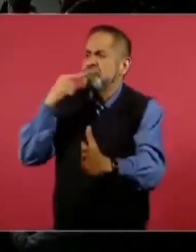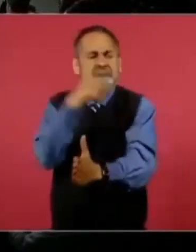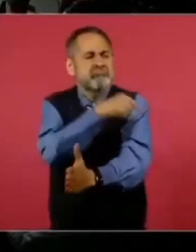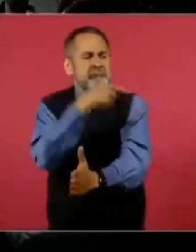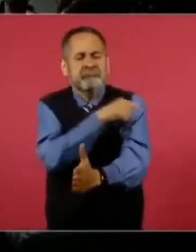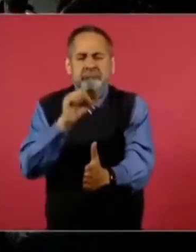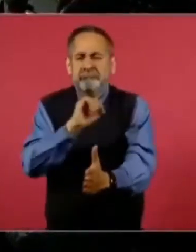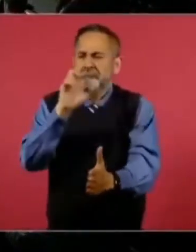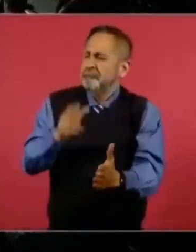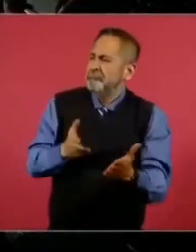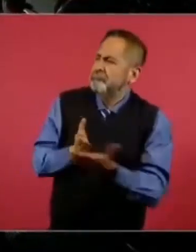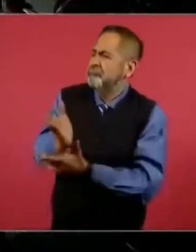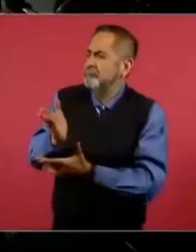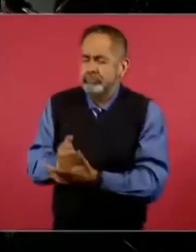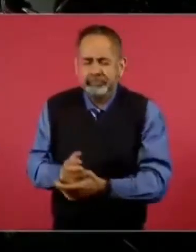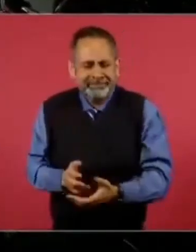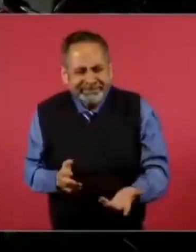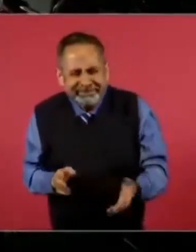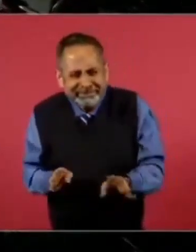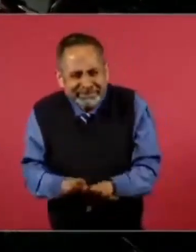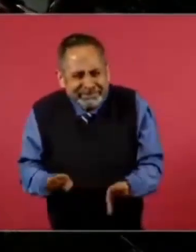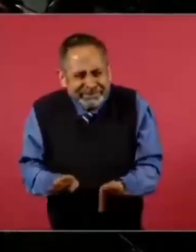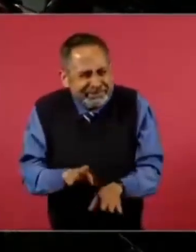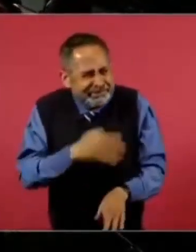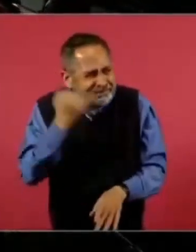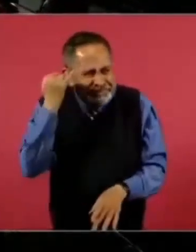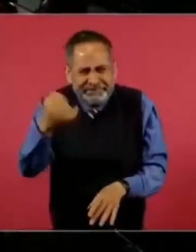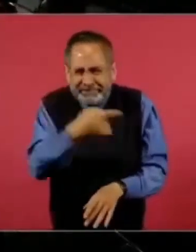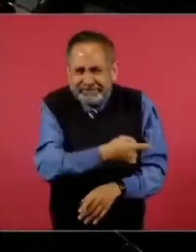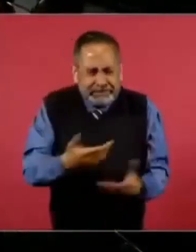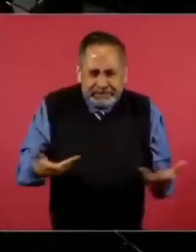a hacer un planteamiento así?